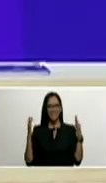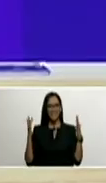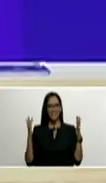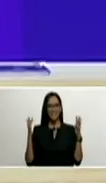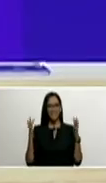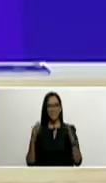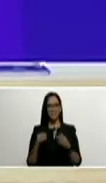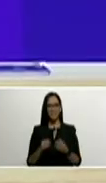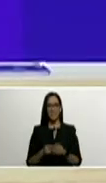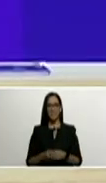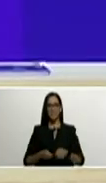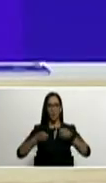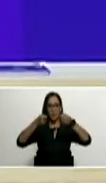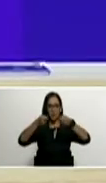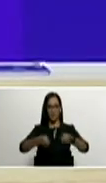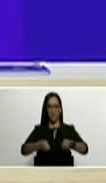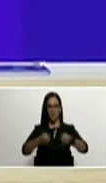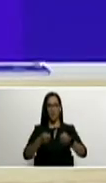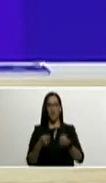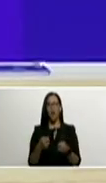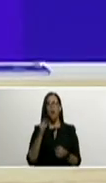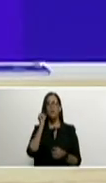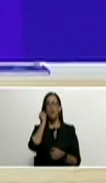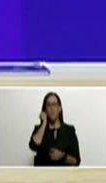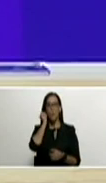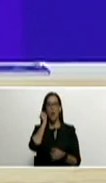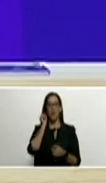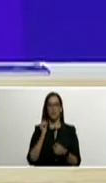Y se lo entrego en sus manos a una mujer,